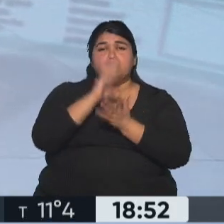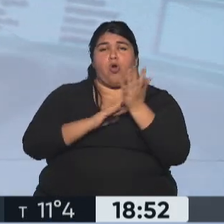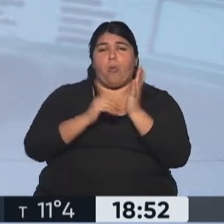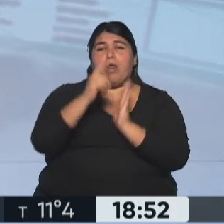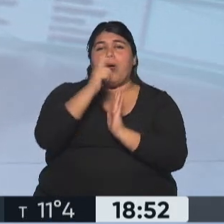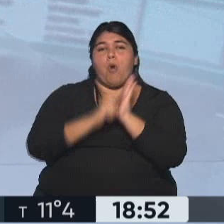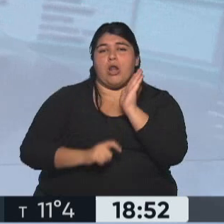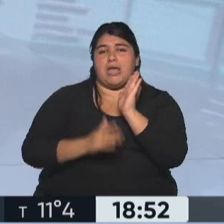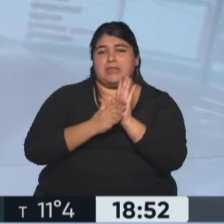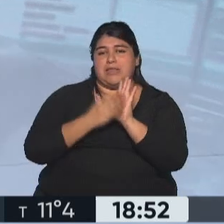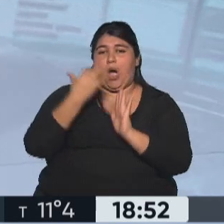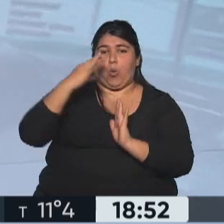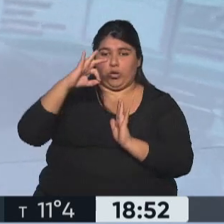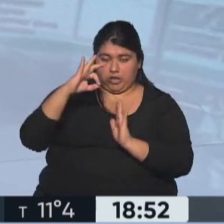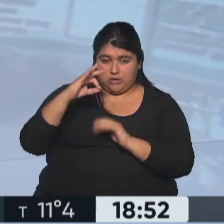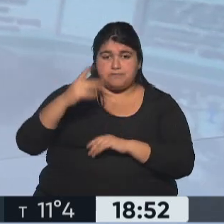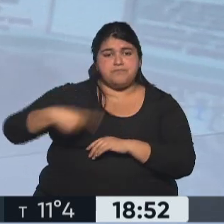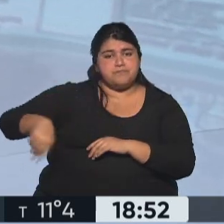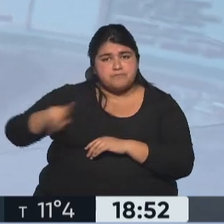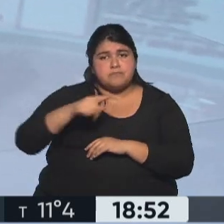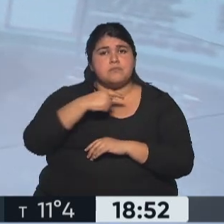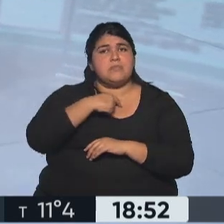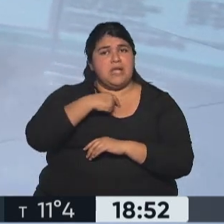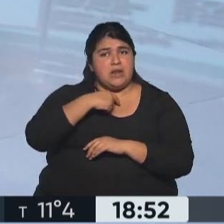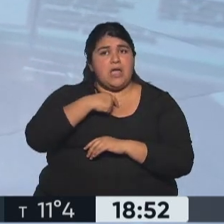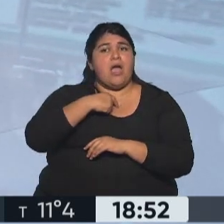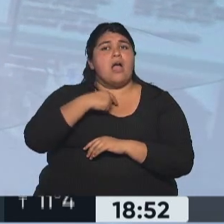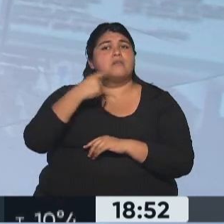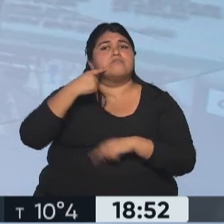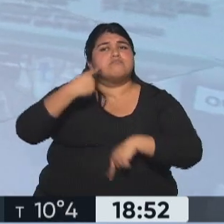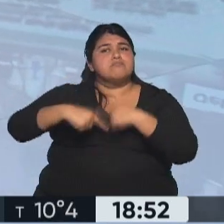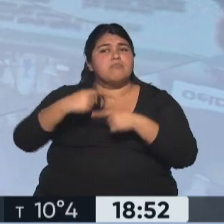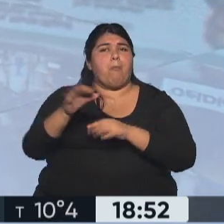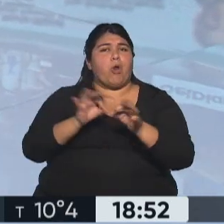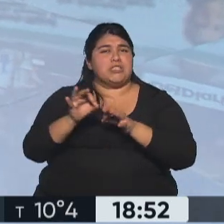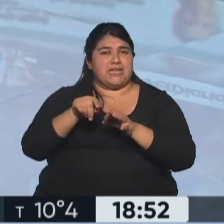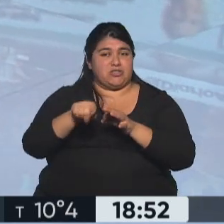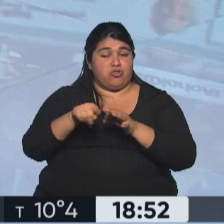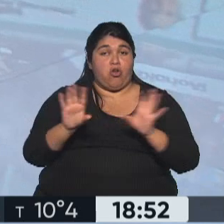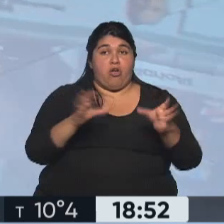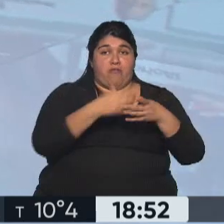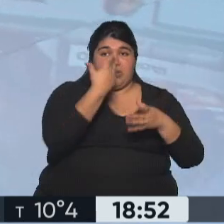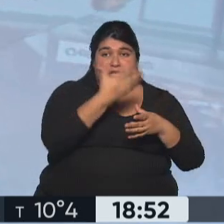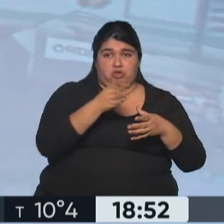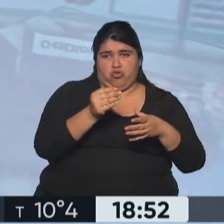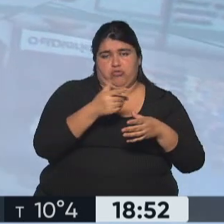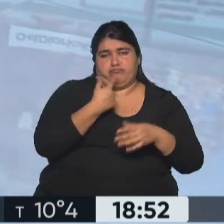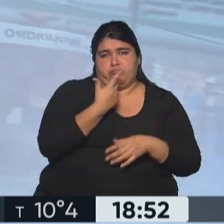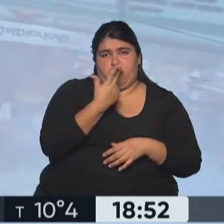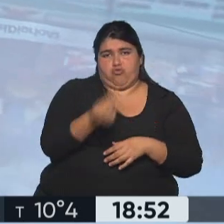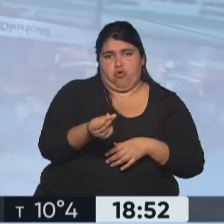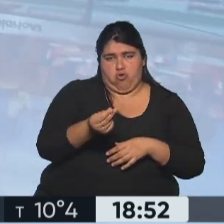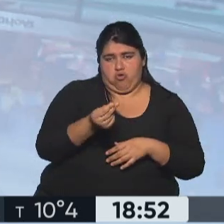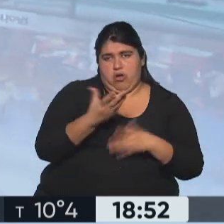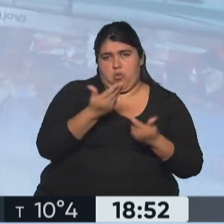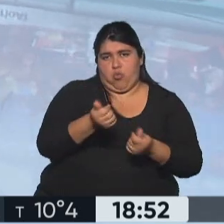de papel. Intentaron obtener dictamen para avanzar con este proyecto que el Frente de Todos rechaza. Hemos escuchado durante la